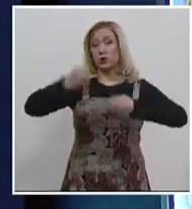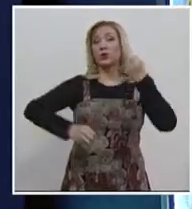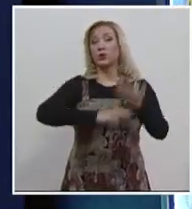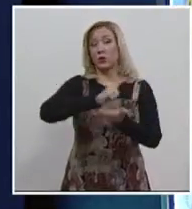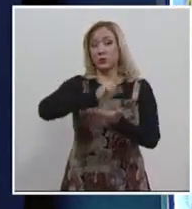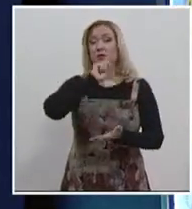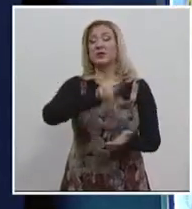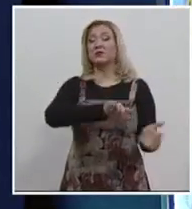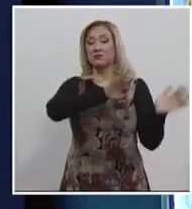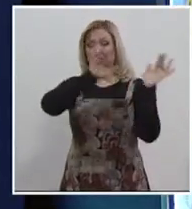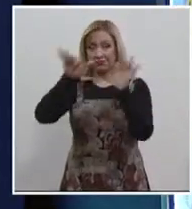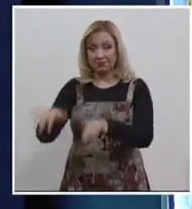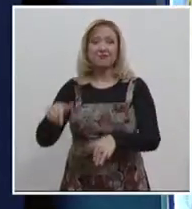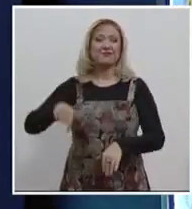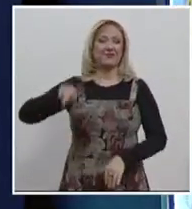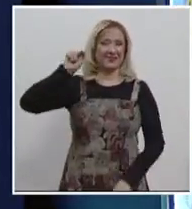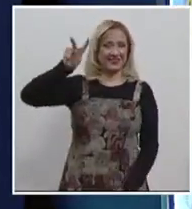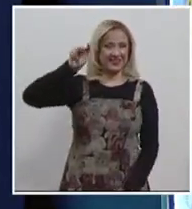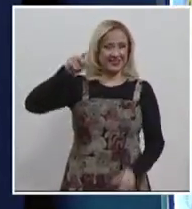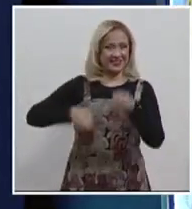de la Nación y Justicia TV.